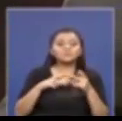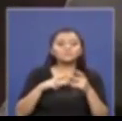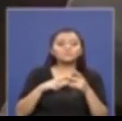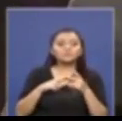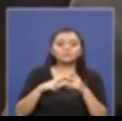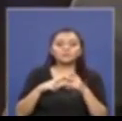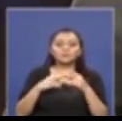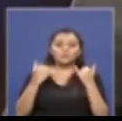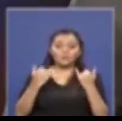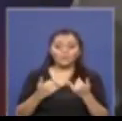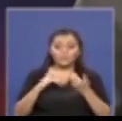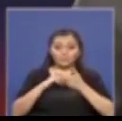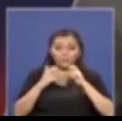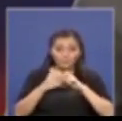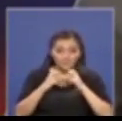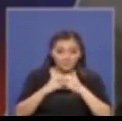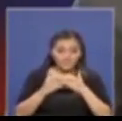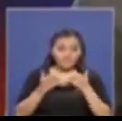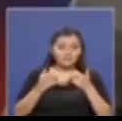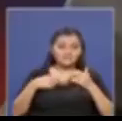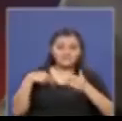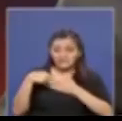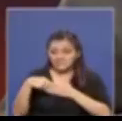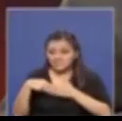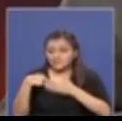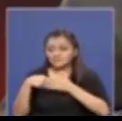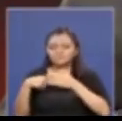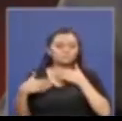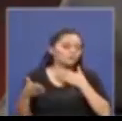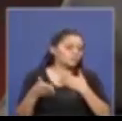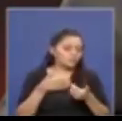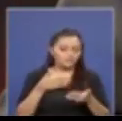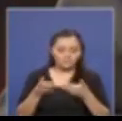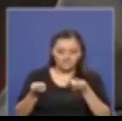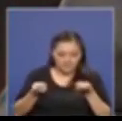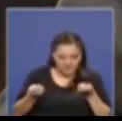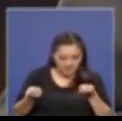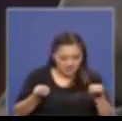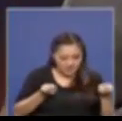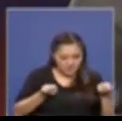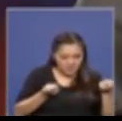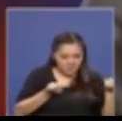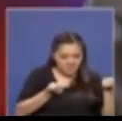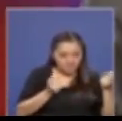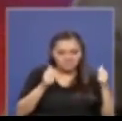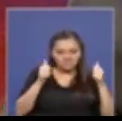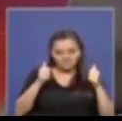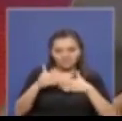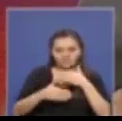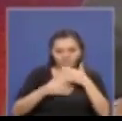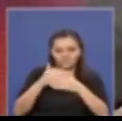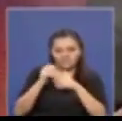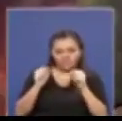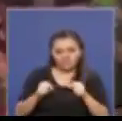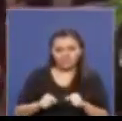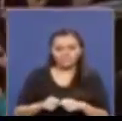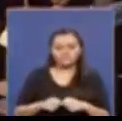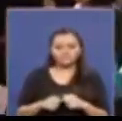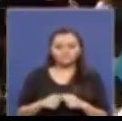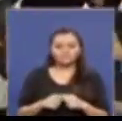neoliberal, pese a todas estas restricciones, saldremos adelante. Lo hemos hecho muy bien y saldremos adelante, compañeros. Por ti